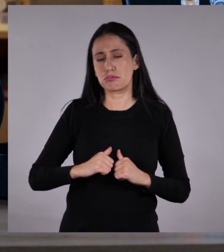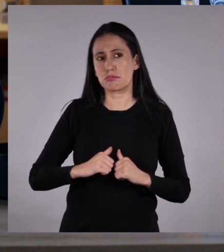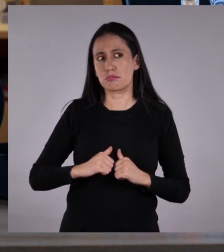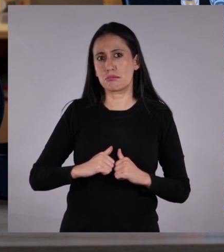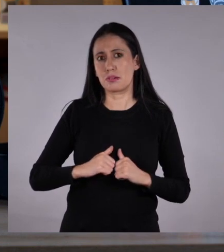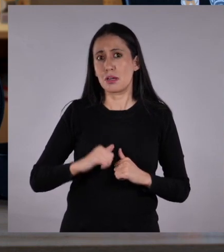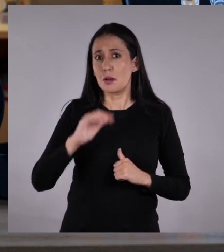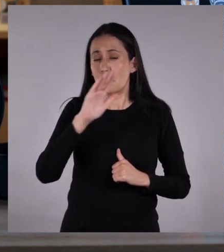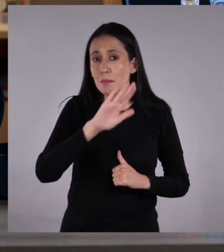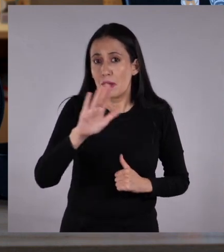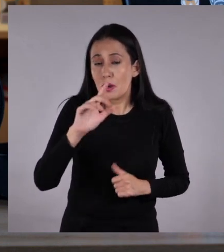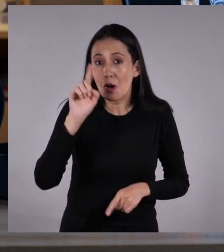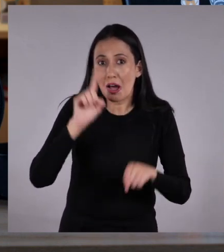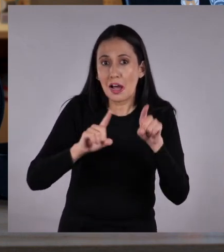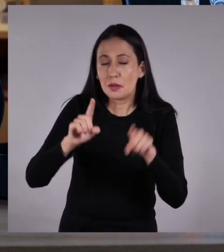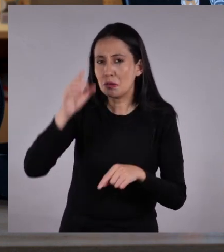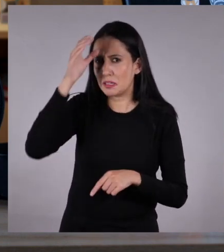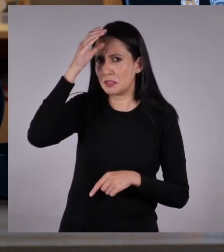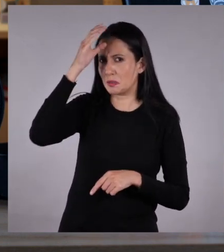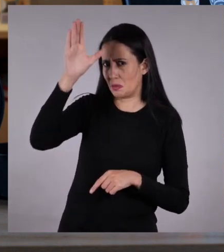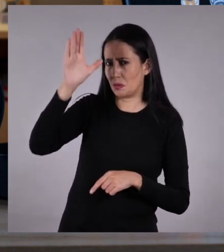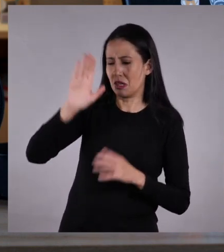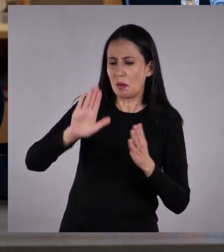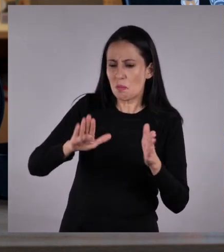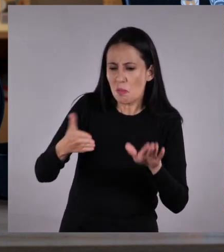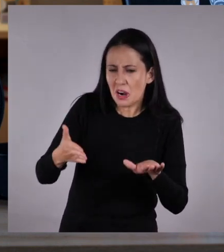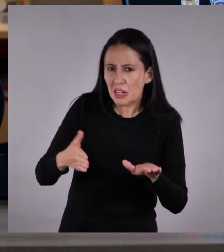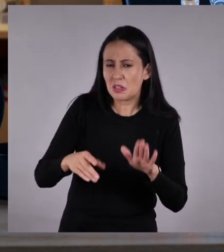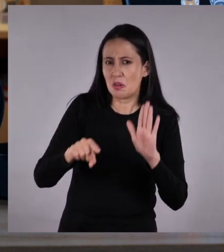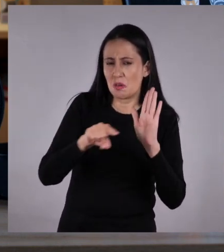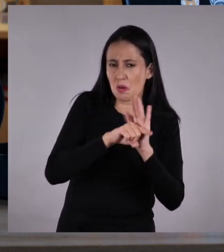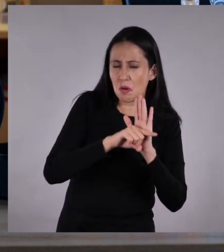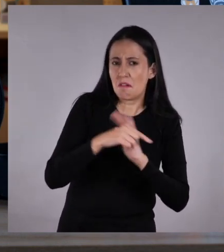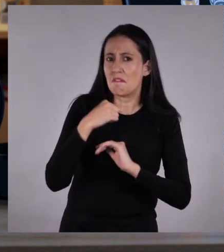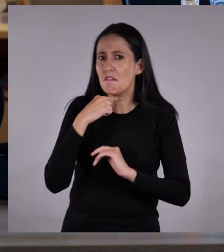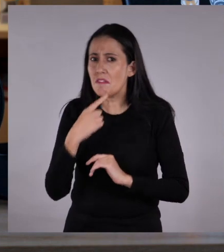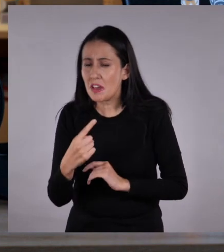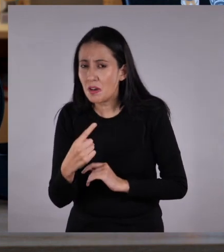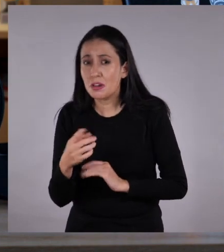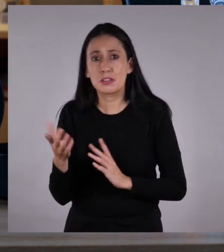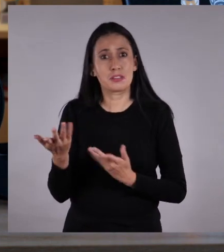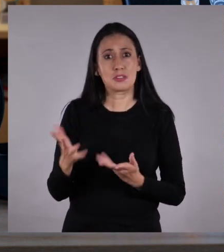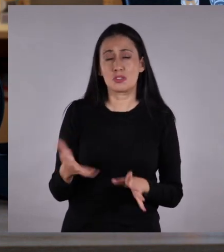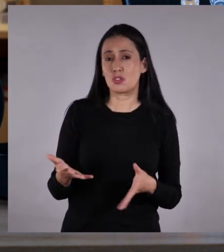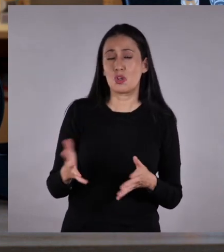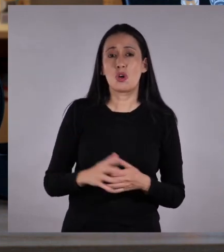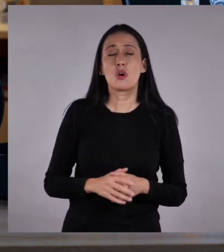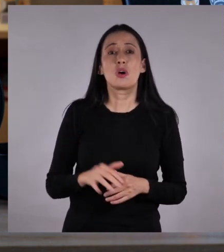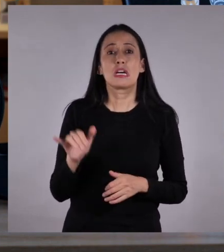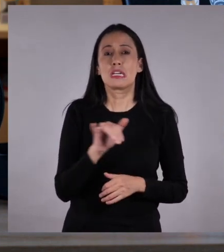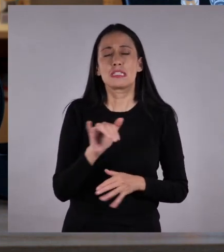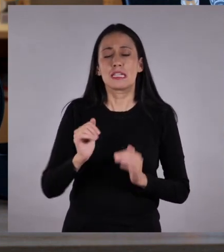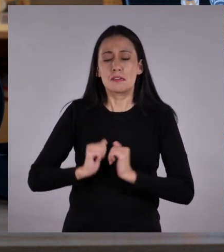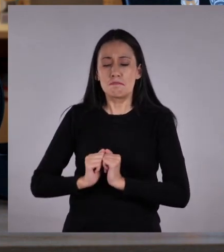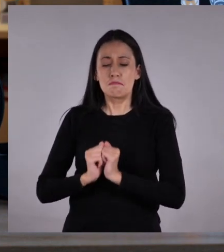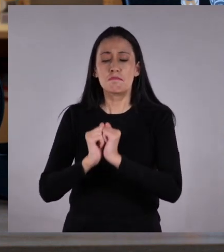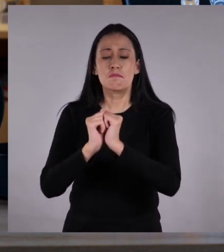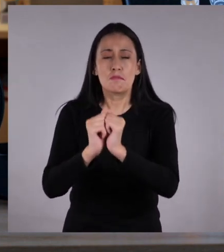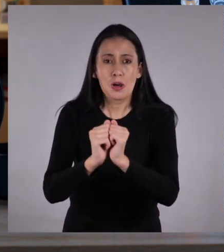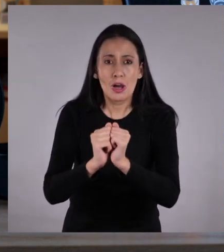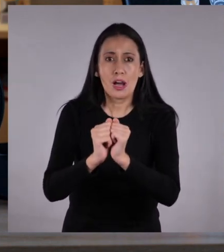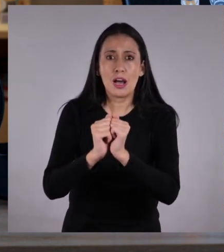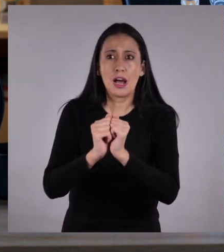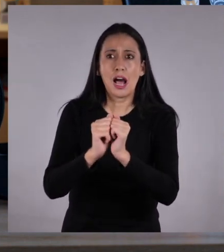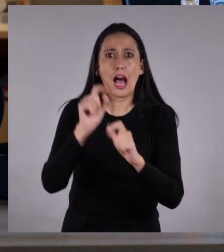que no ven la muerte como algo negativo, sino como algo que lo acompañan con celebraciones?